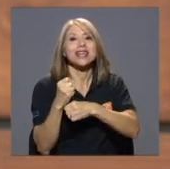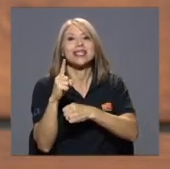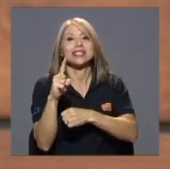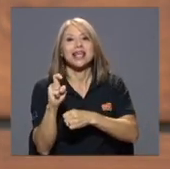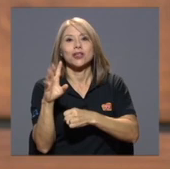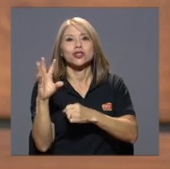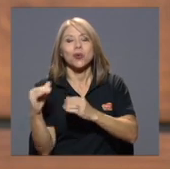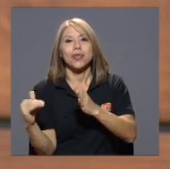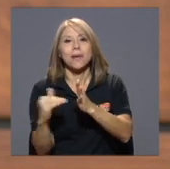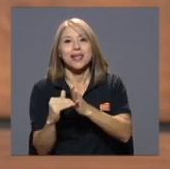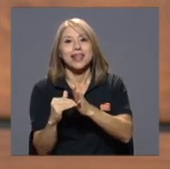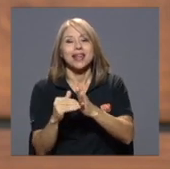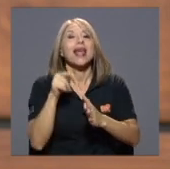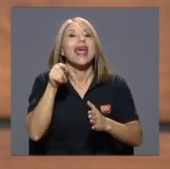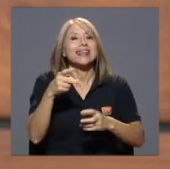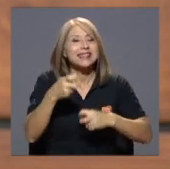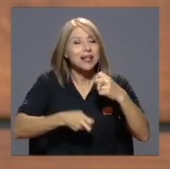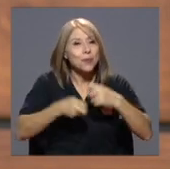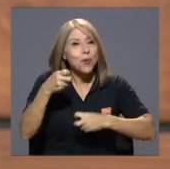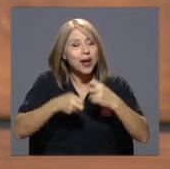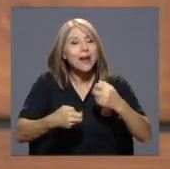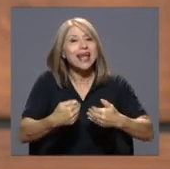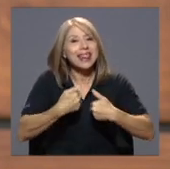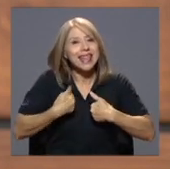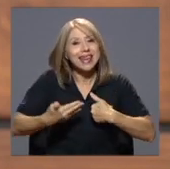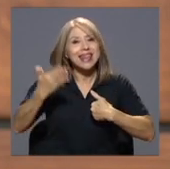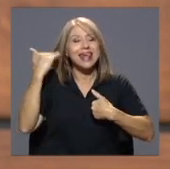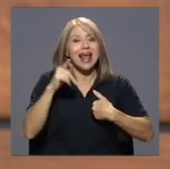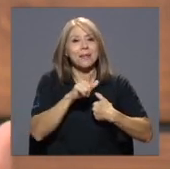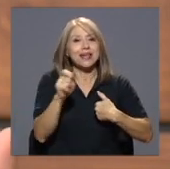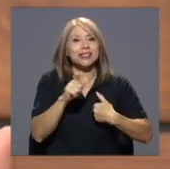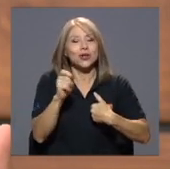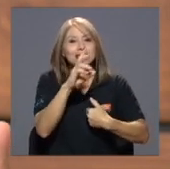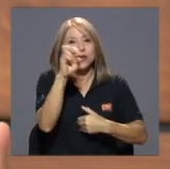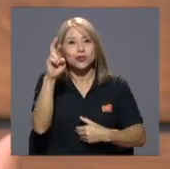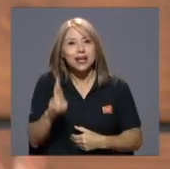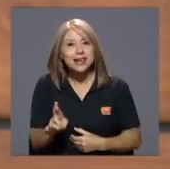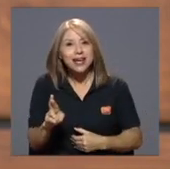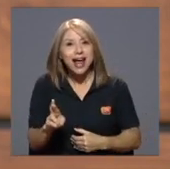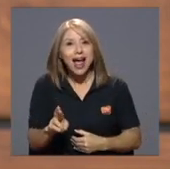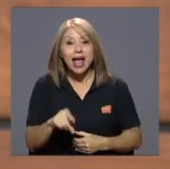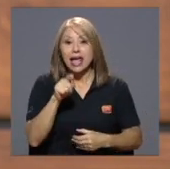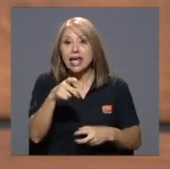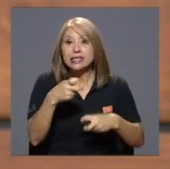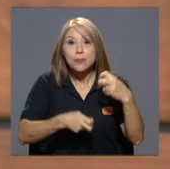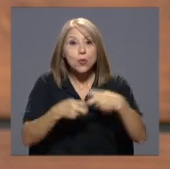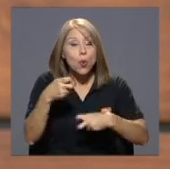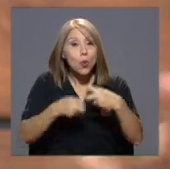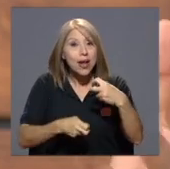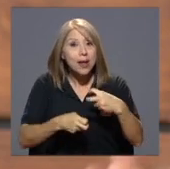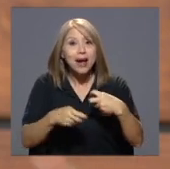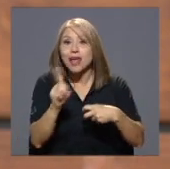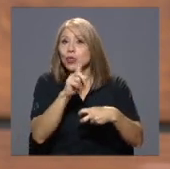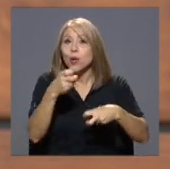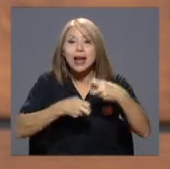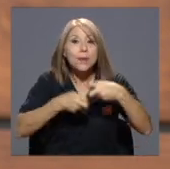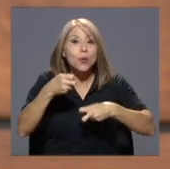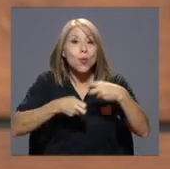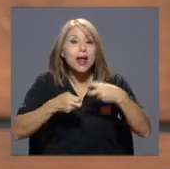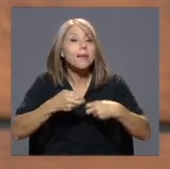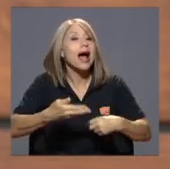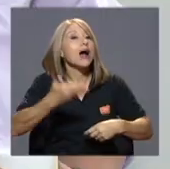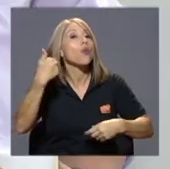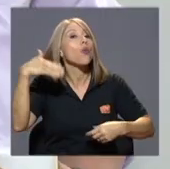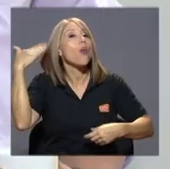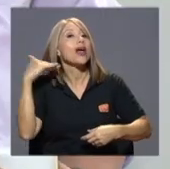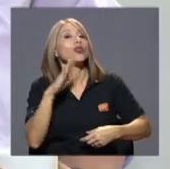que tenía el sistema de pensiones en Costa Rica. Ahora, era un problema que no era tan problema cuando la gente, su tío tenía